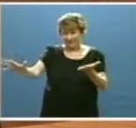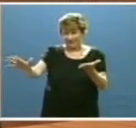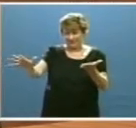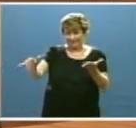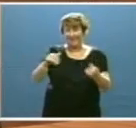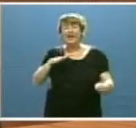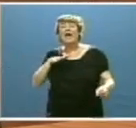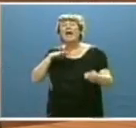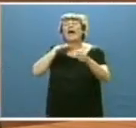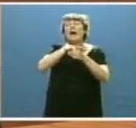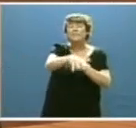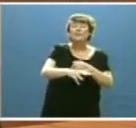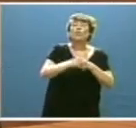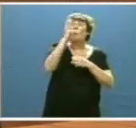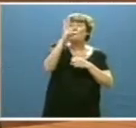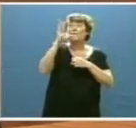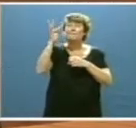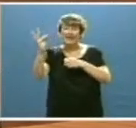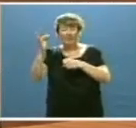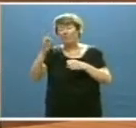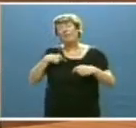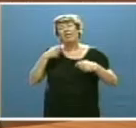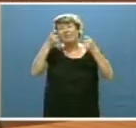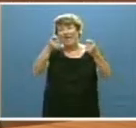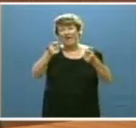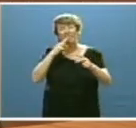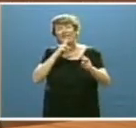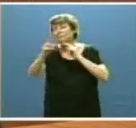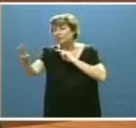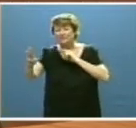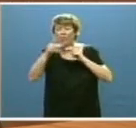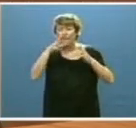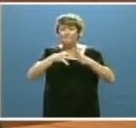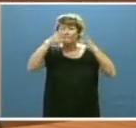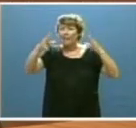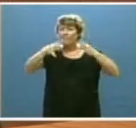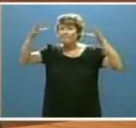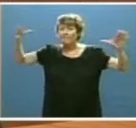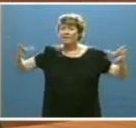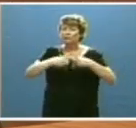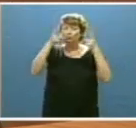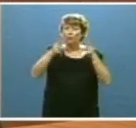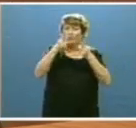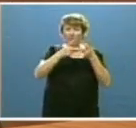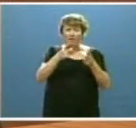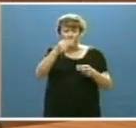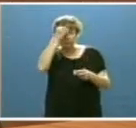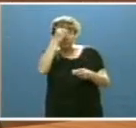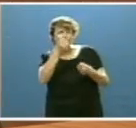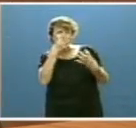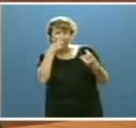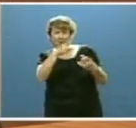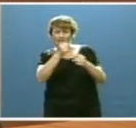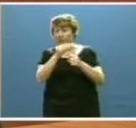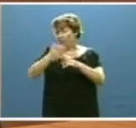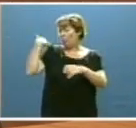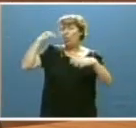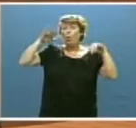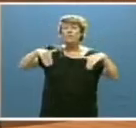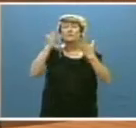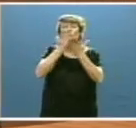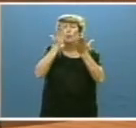ámbito de la formación profesional tenemos que seguir dando respuesta a la creciente confianza de la sociedad en estas enseñanzas que en su último curso han contado con